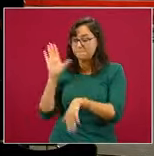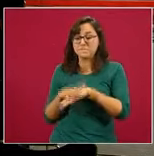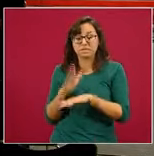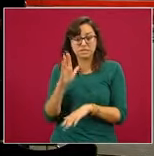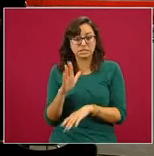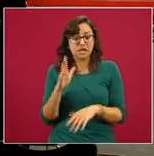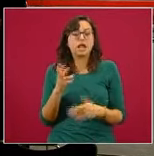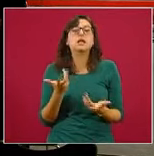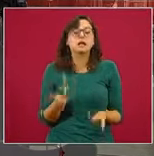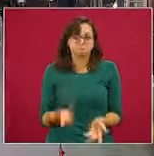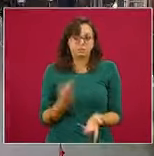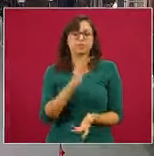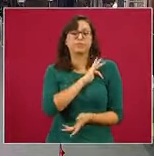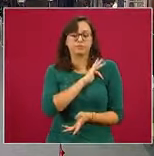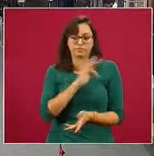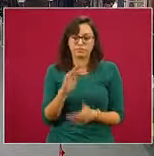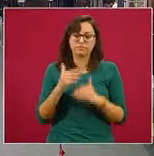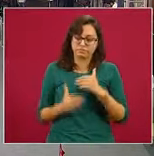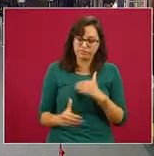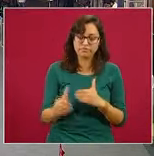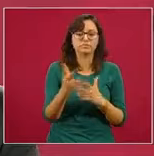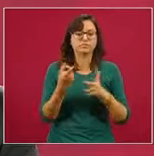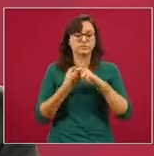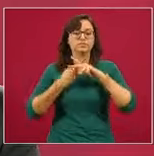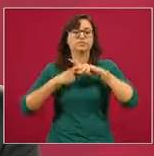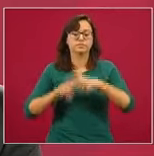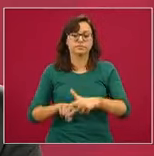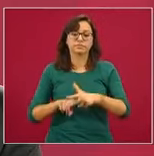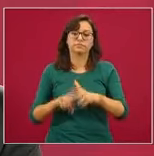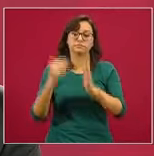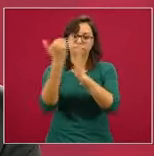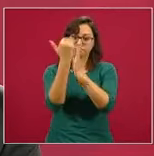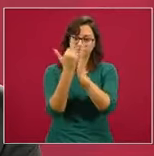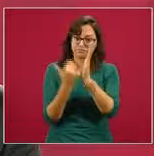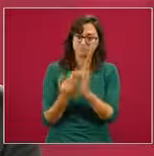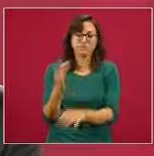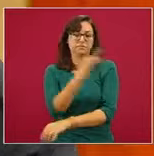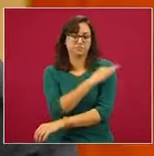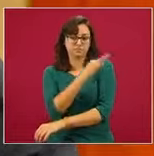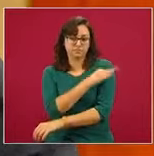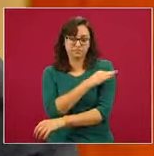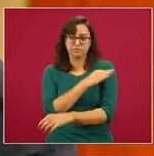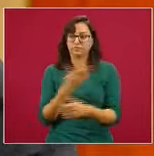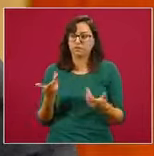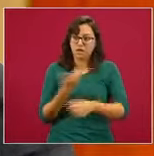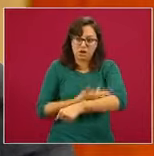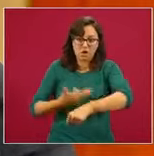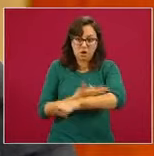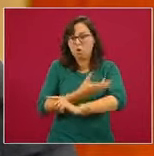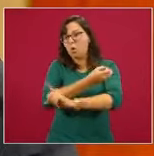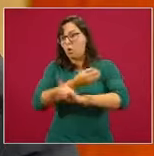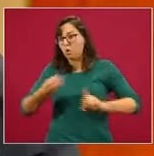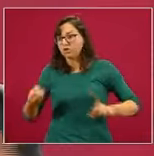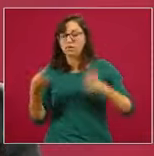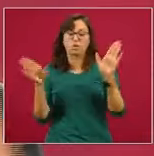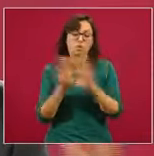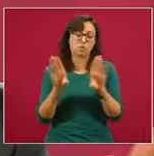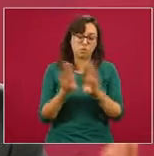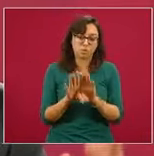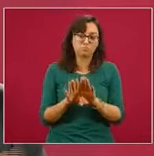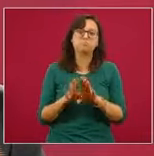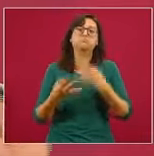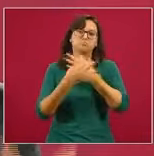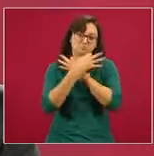entonces sí, ya implantaremos el diseño del esquema de vacunación, la logística, la operación, y